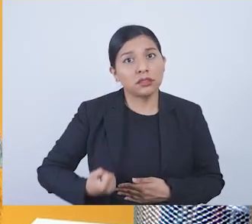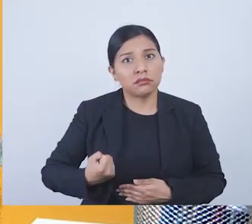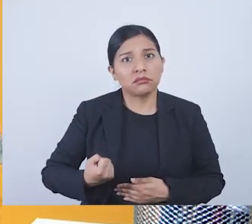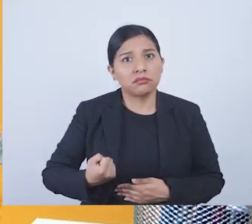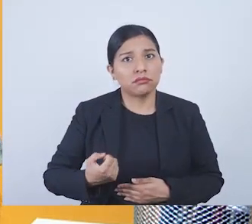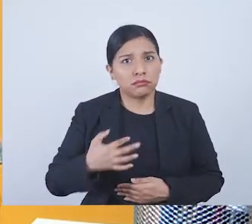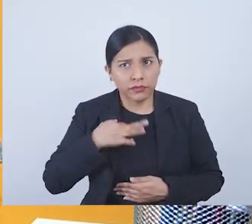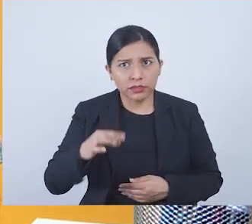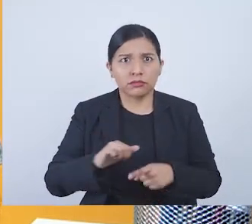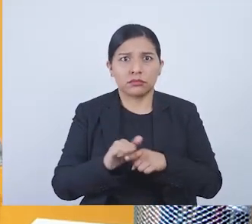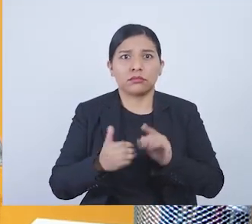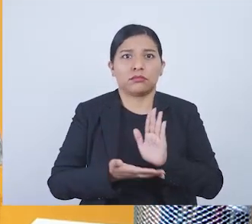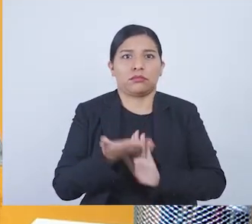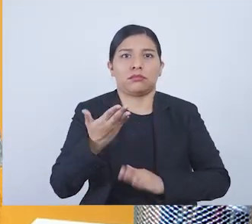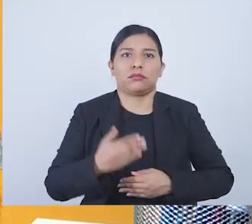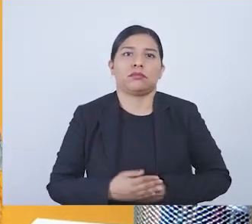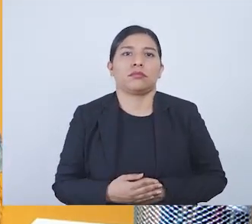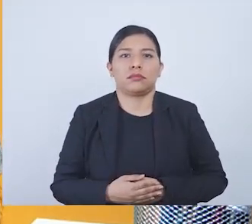lleven una cuestión.